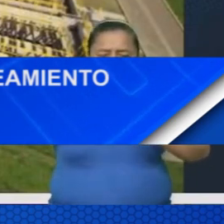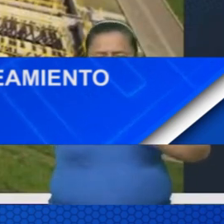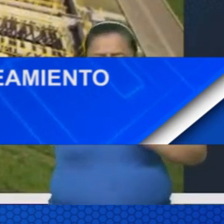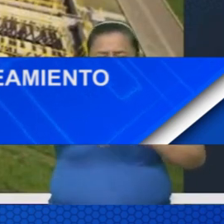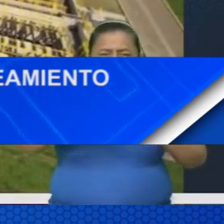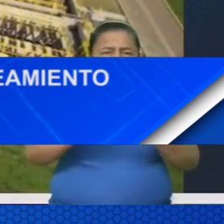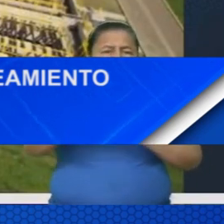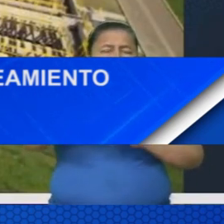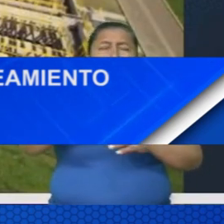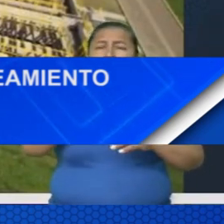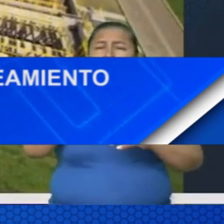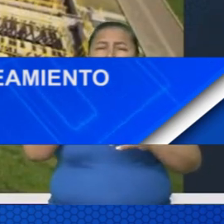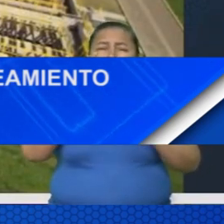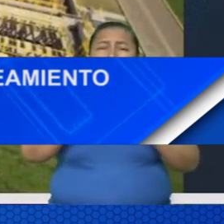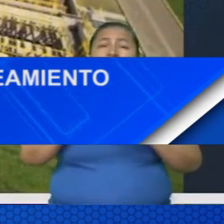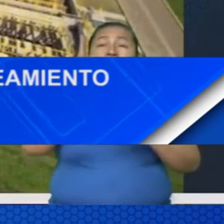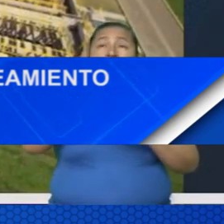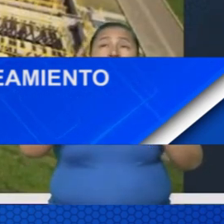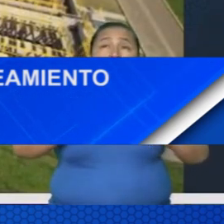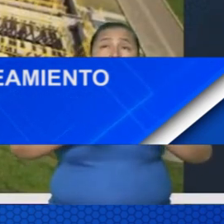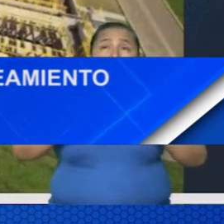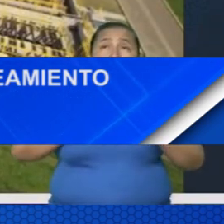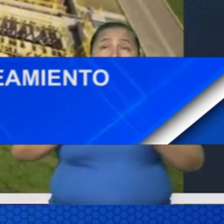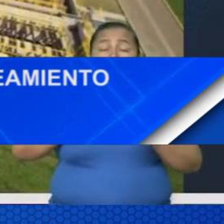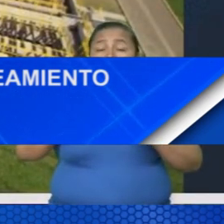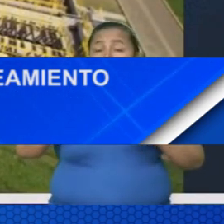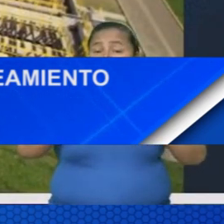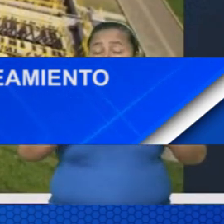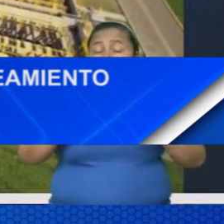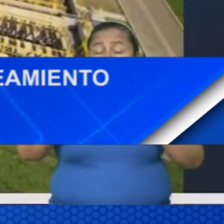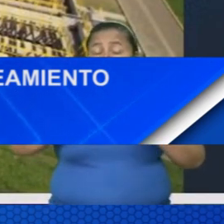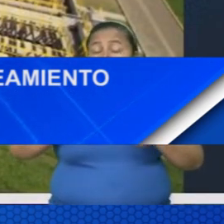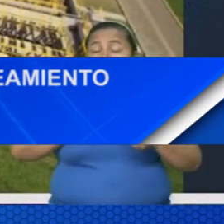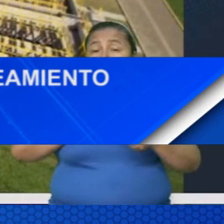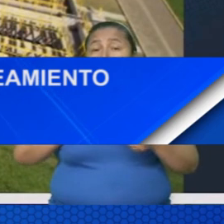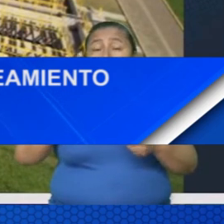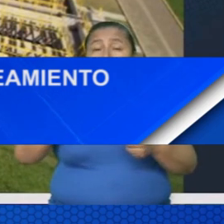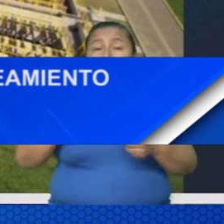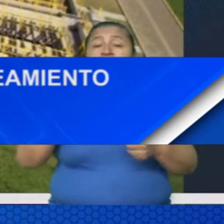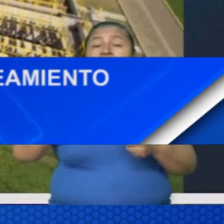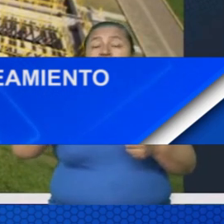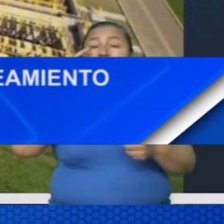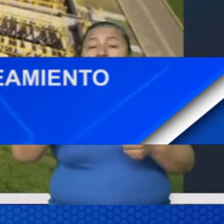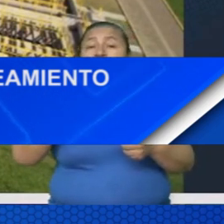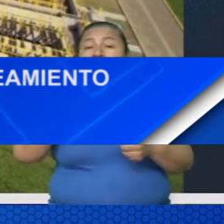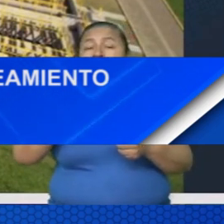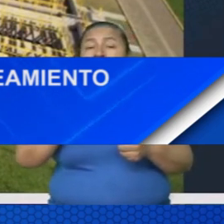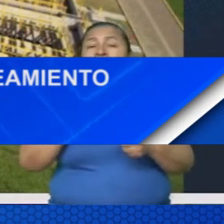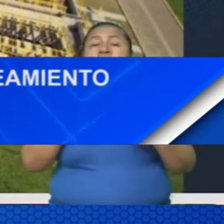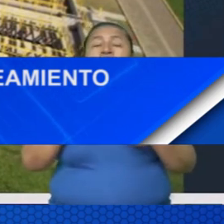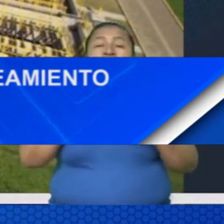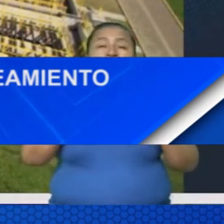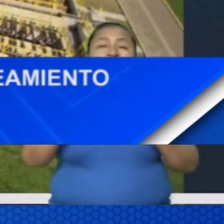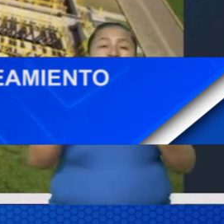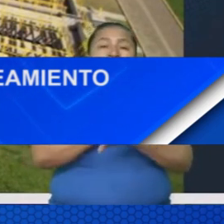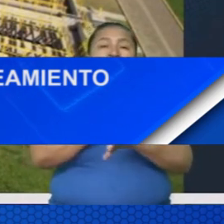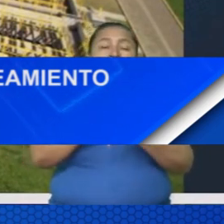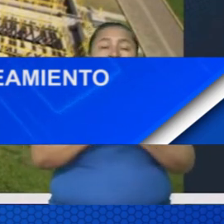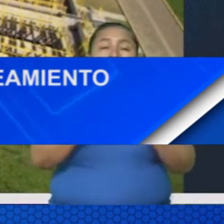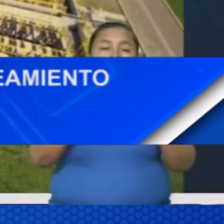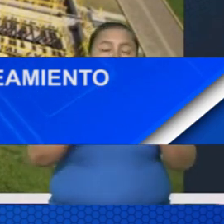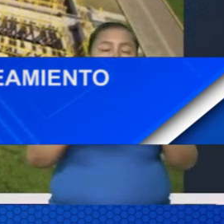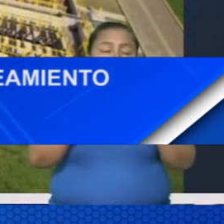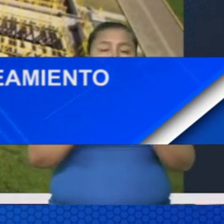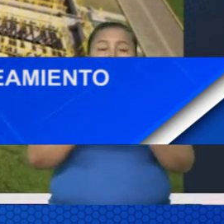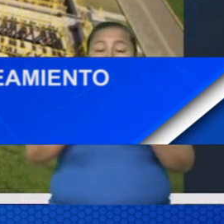tubería, de redes, de alcantarillado sanitario, ¿no? En los diferentes diámetros, para que tengamos una perspectiva más o menos de lo que significa, ¿no?